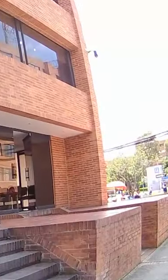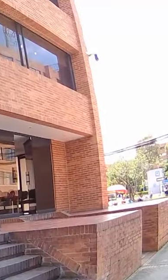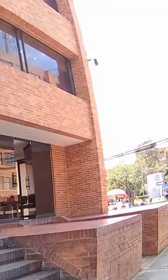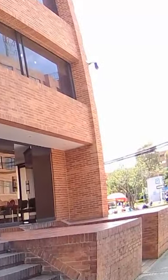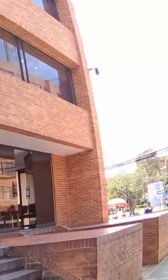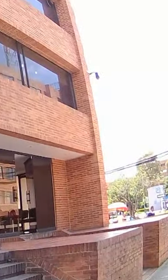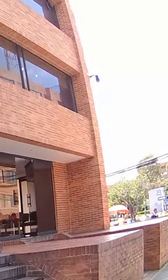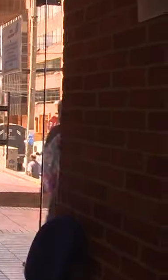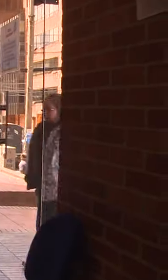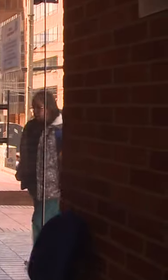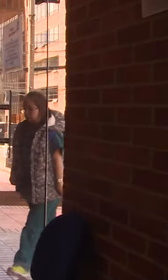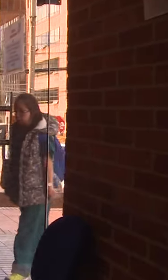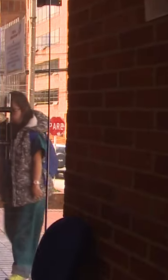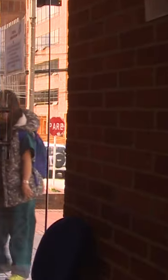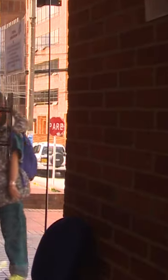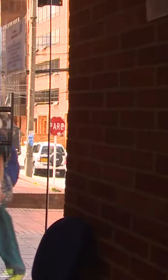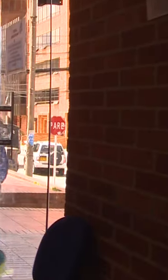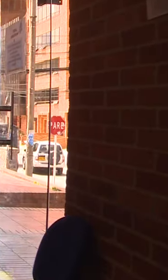Música